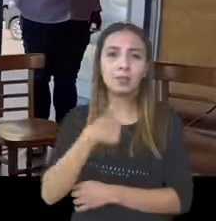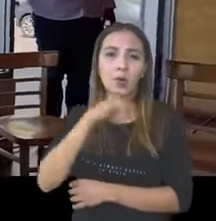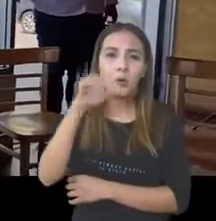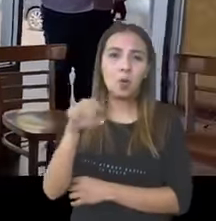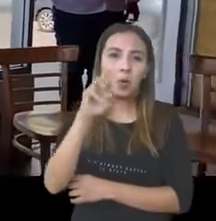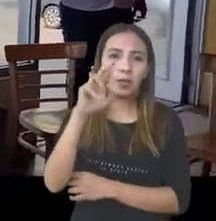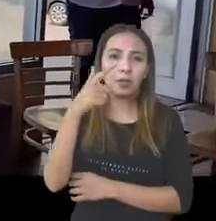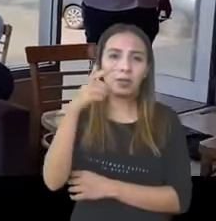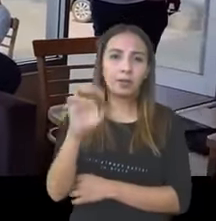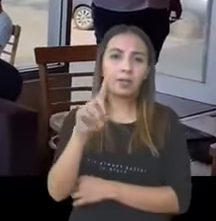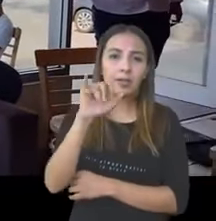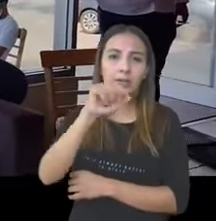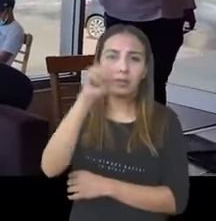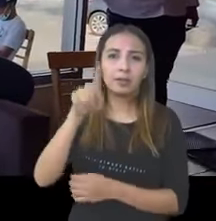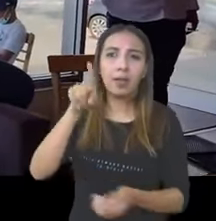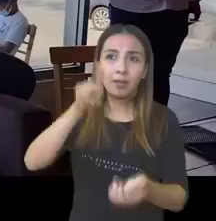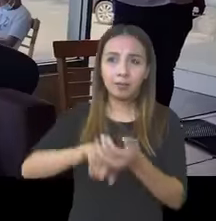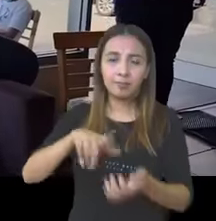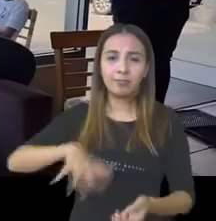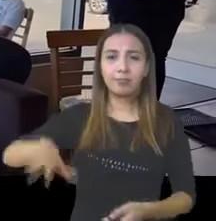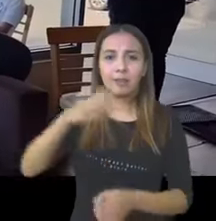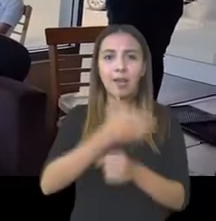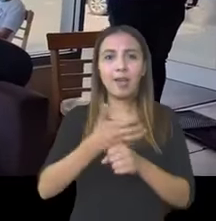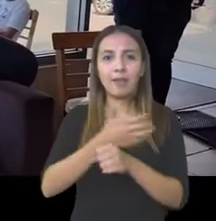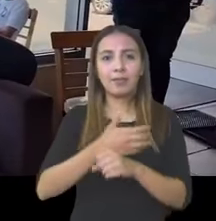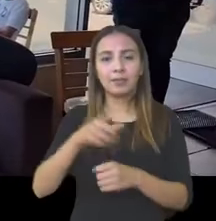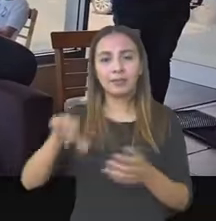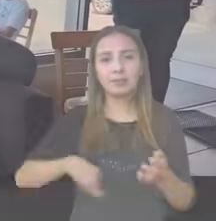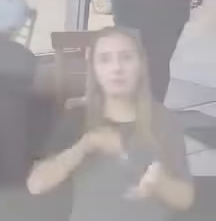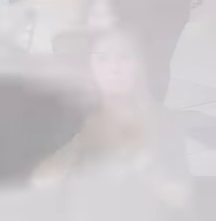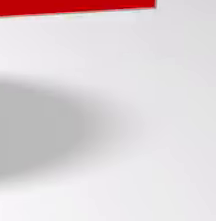desde aquí, desde el interior de un café en la zona centro de Ensenada.